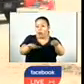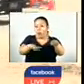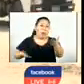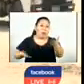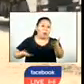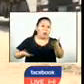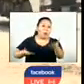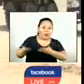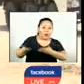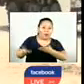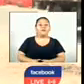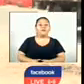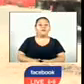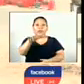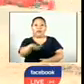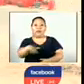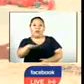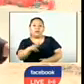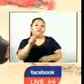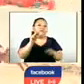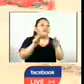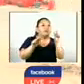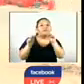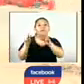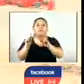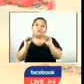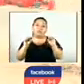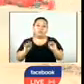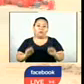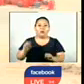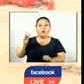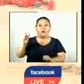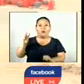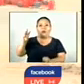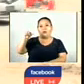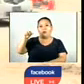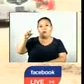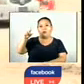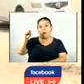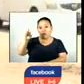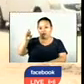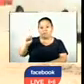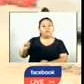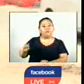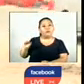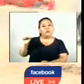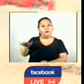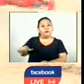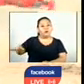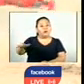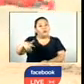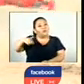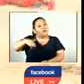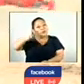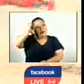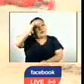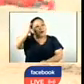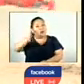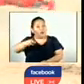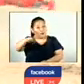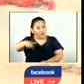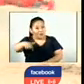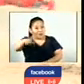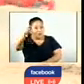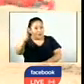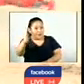informal espacio de contemplación entre otras obras que se van a realizar en la zona pero yo creería que en este mes